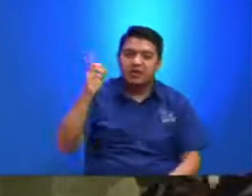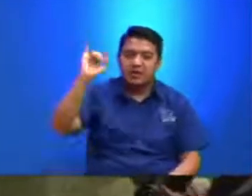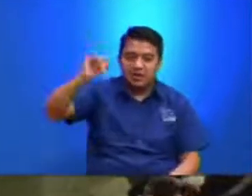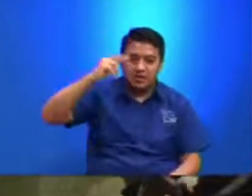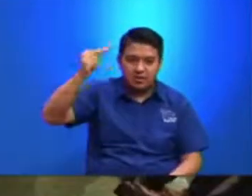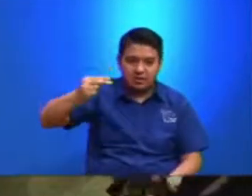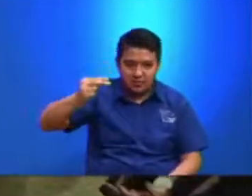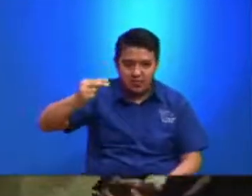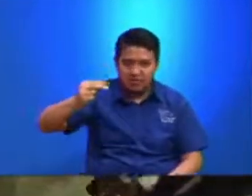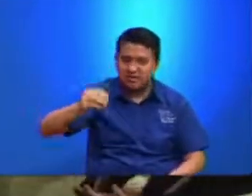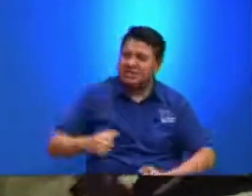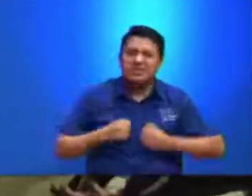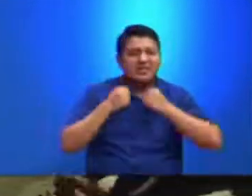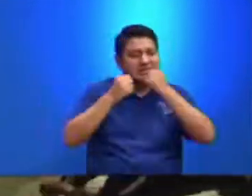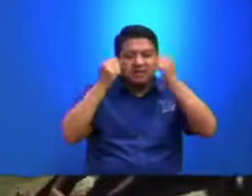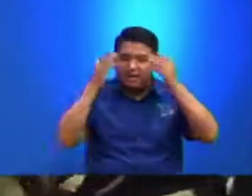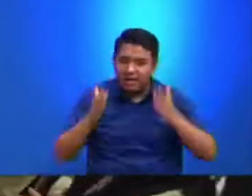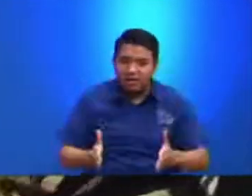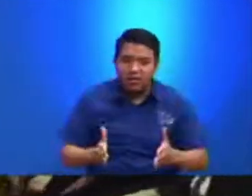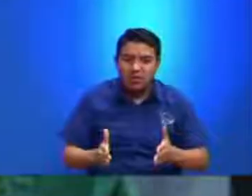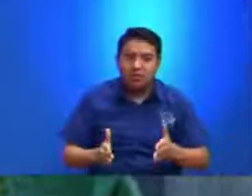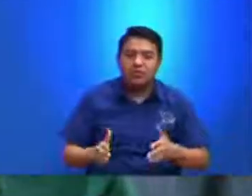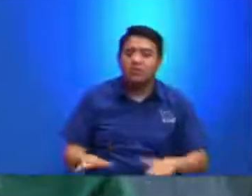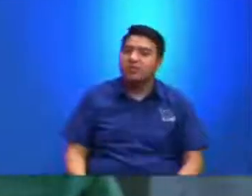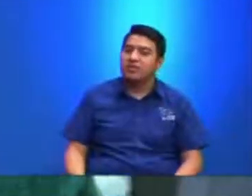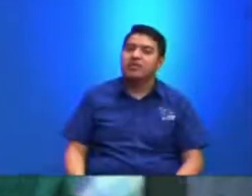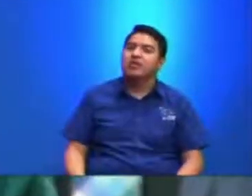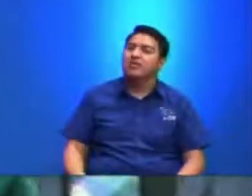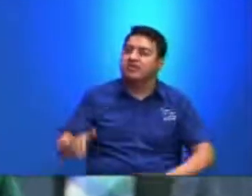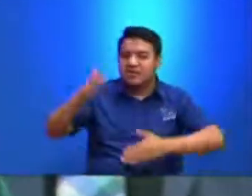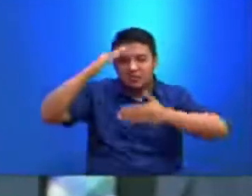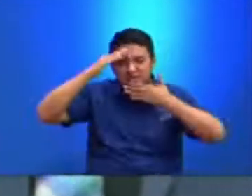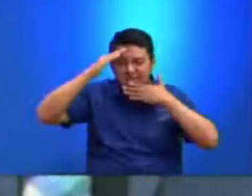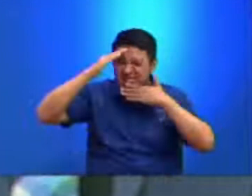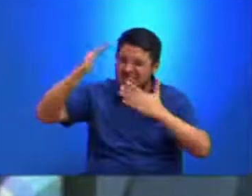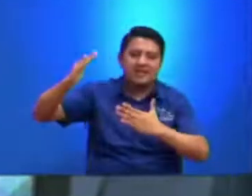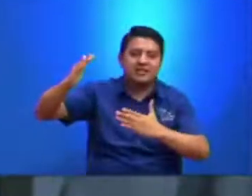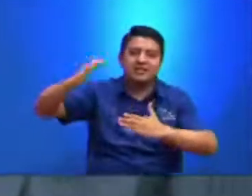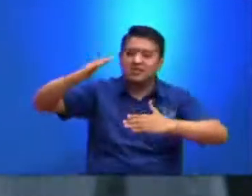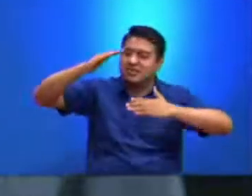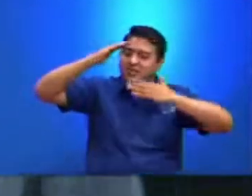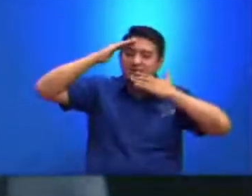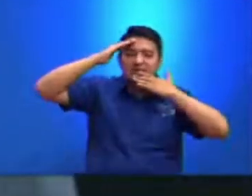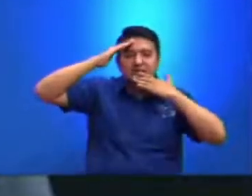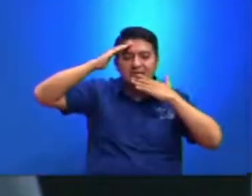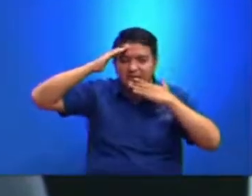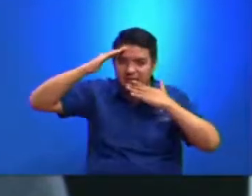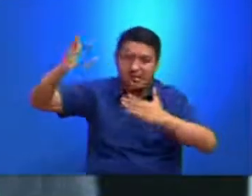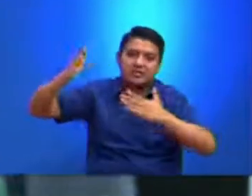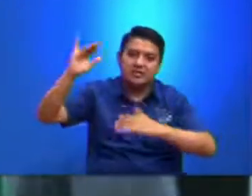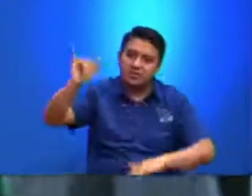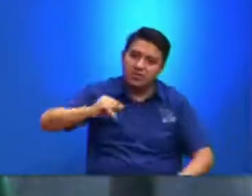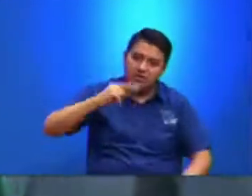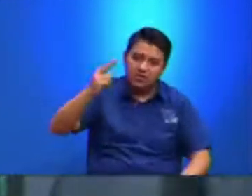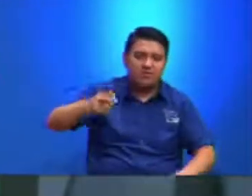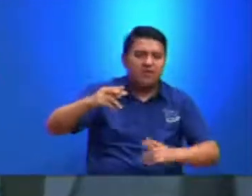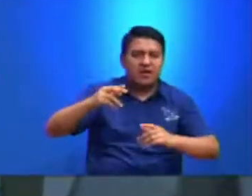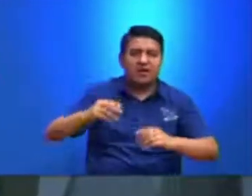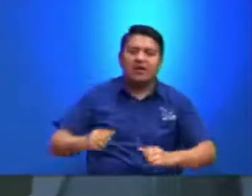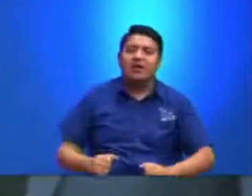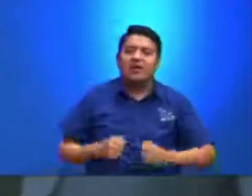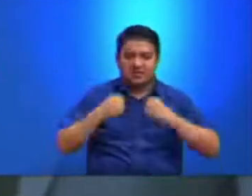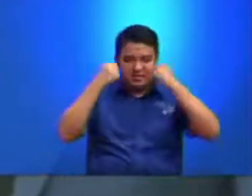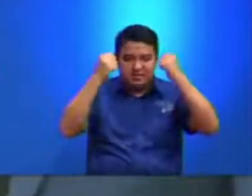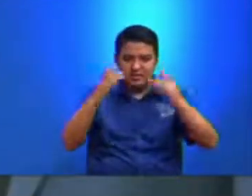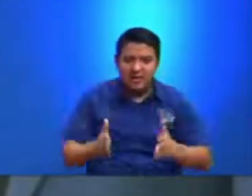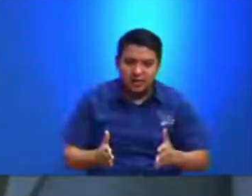Rafa. Te damos gracias, Jehová Rafa. Te damos gracias, Señor Jesús